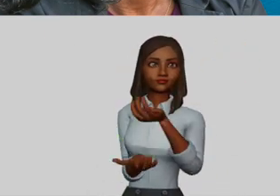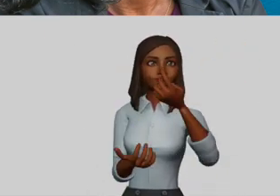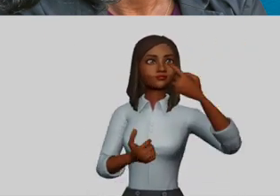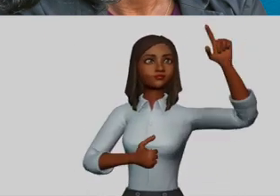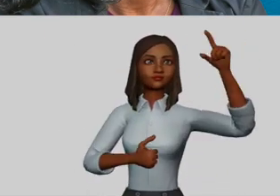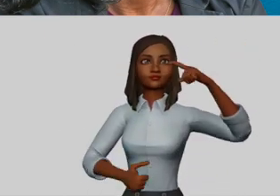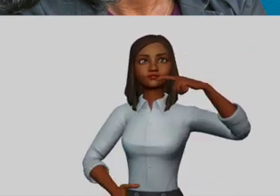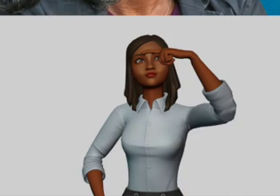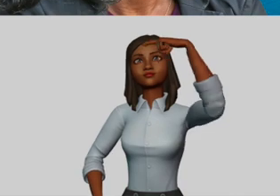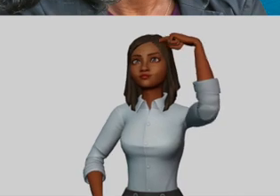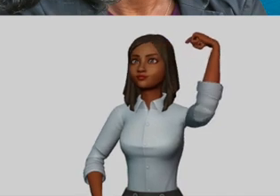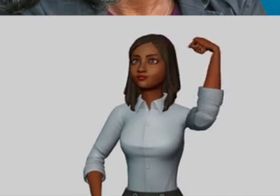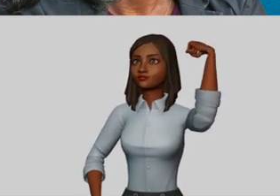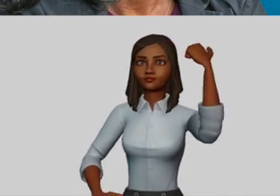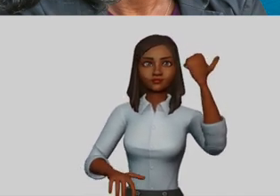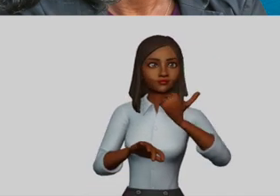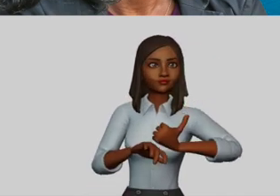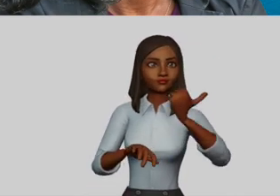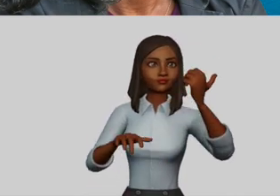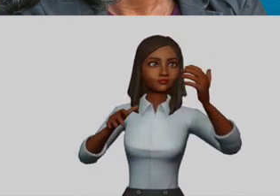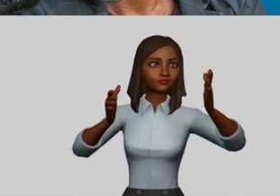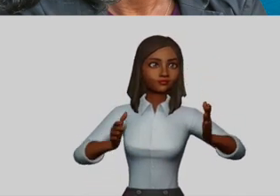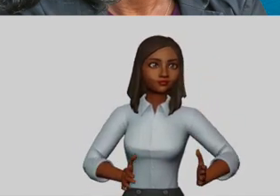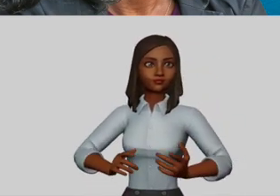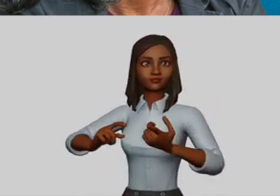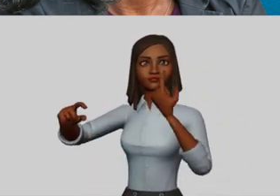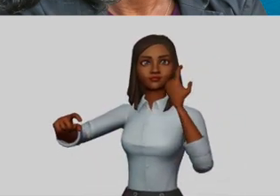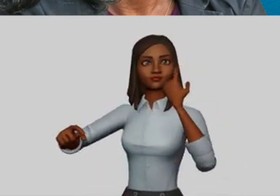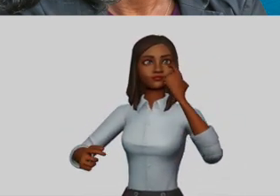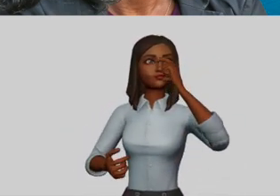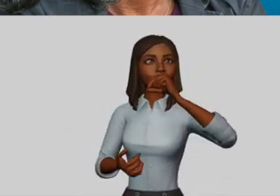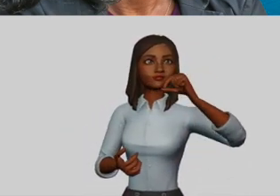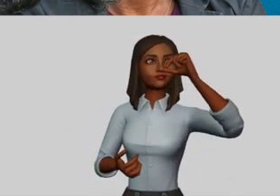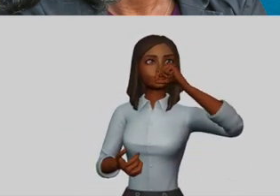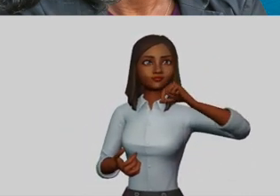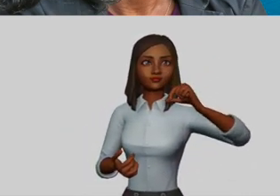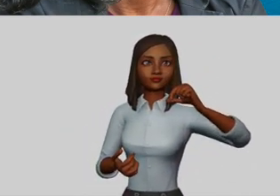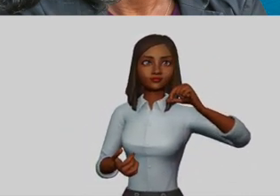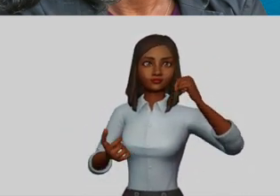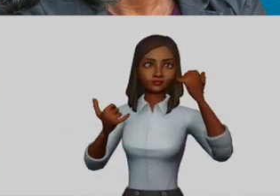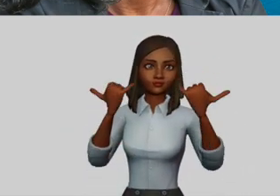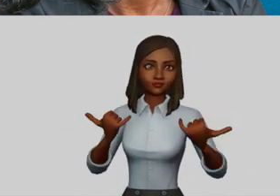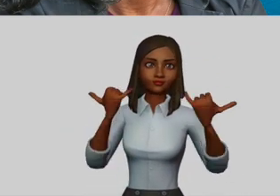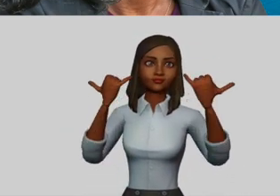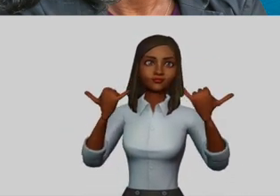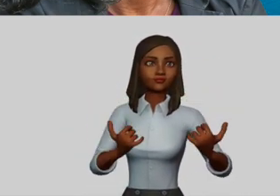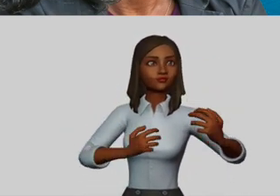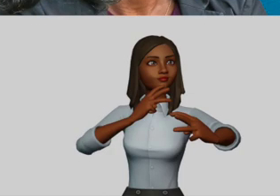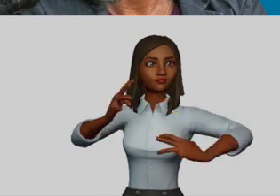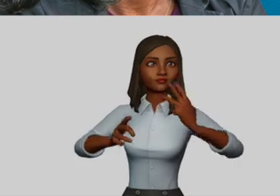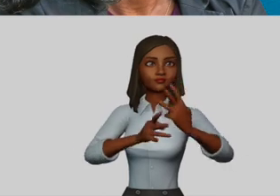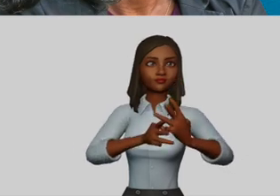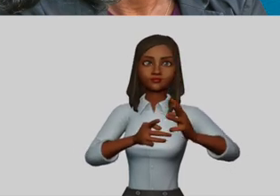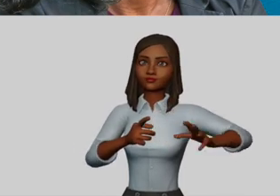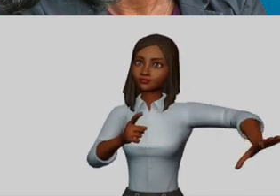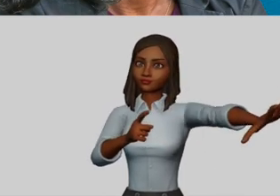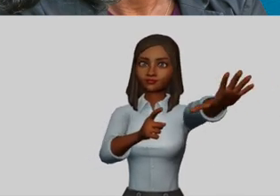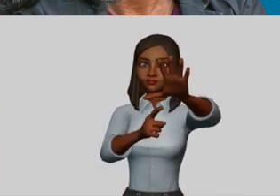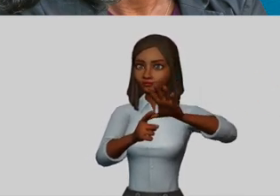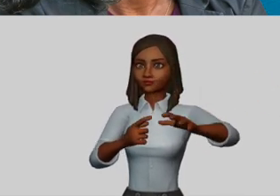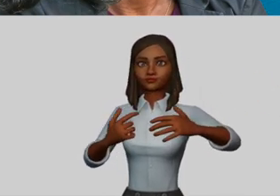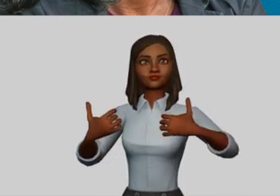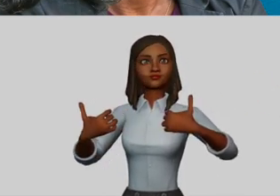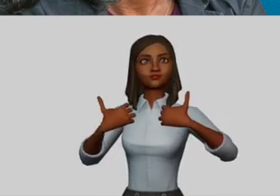voy a aprender. Estoy súper emocionada por hoy. Yo también. Y yo... primero, reconocer a Amanda,